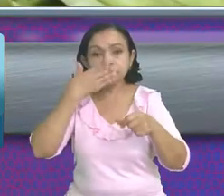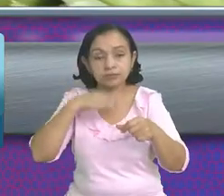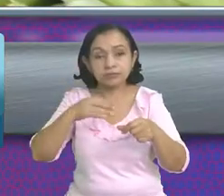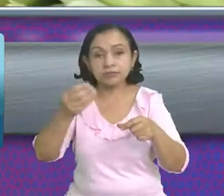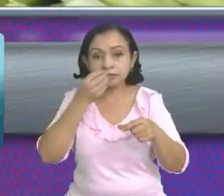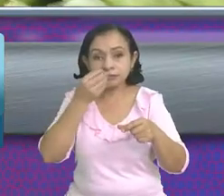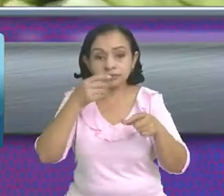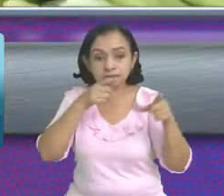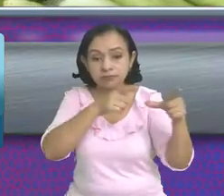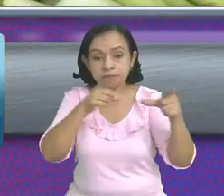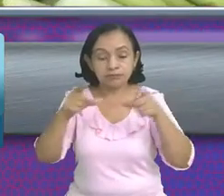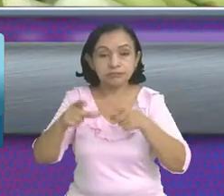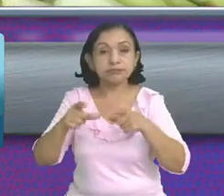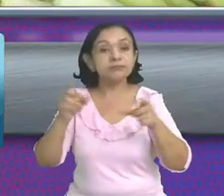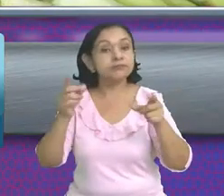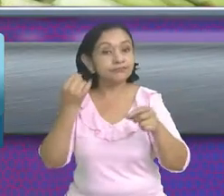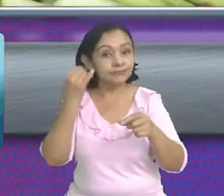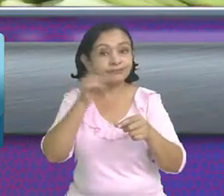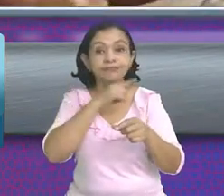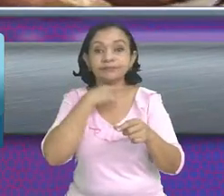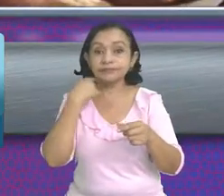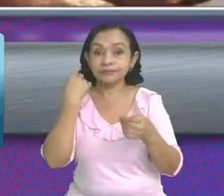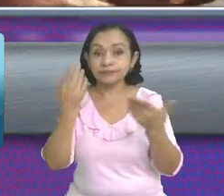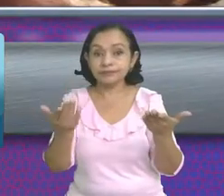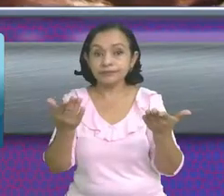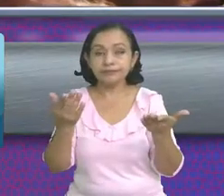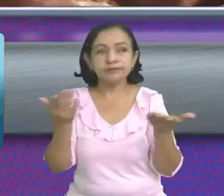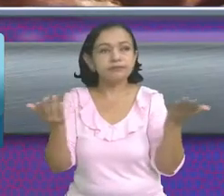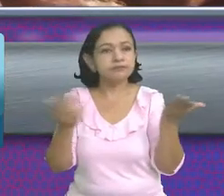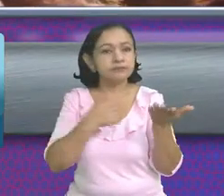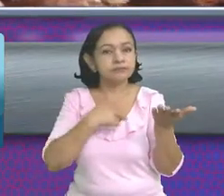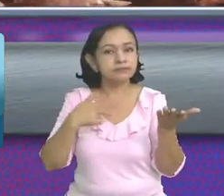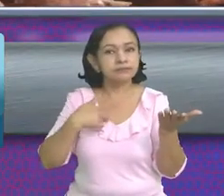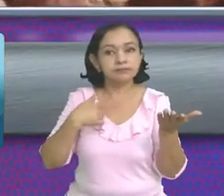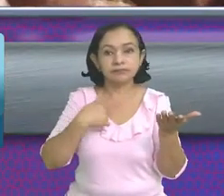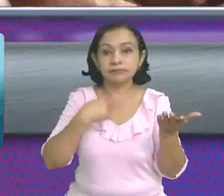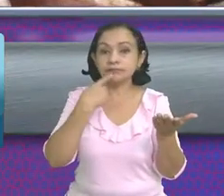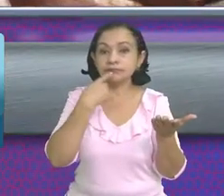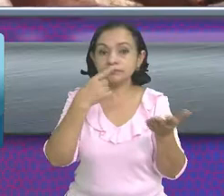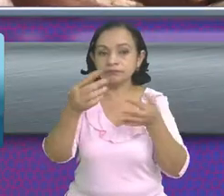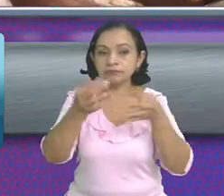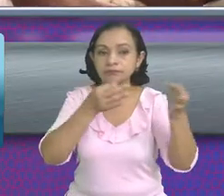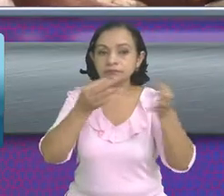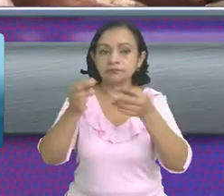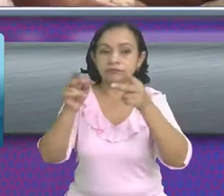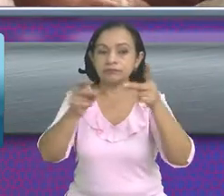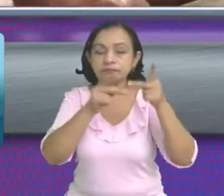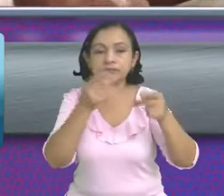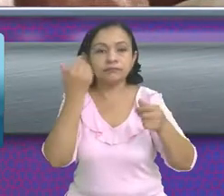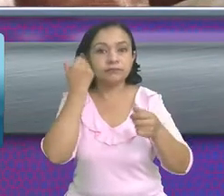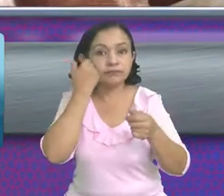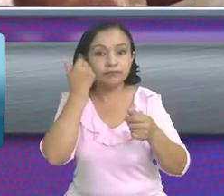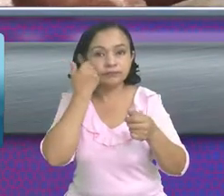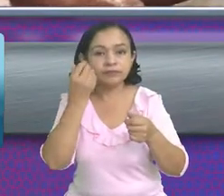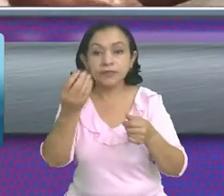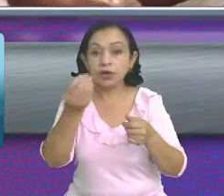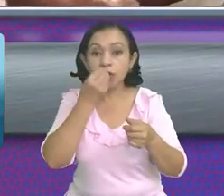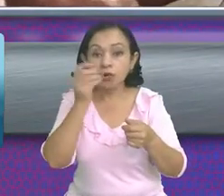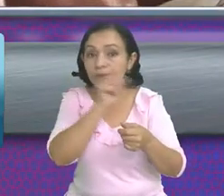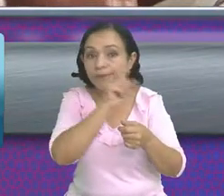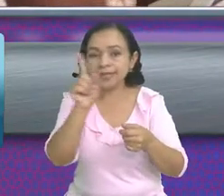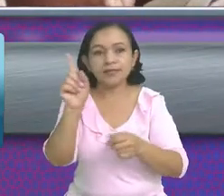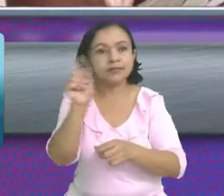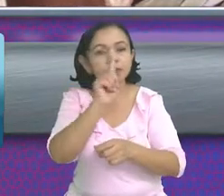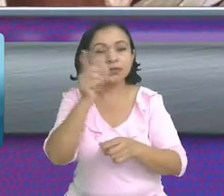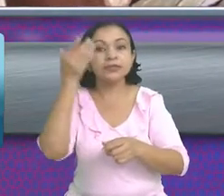alimentación. Sí, exactamente. ¿Qué pasa? A veces yo le explico a los pacientes, aquí no es no comer, sino